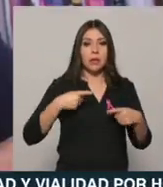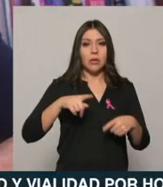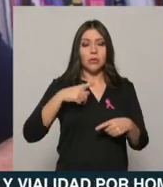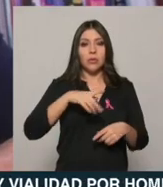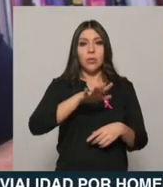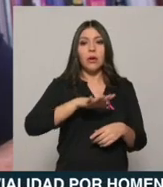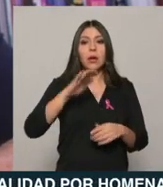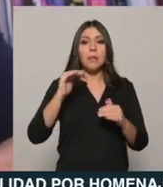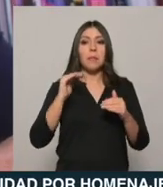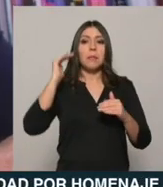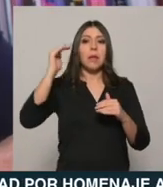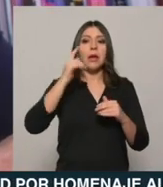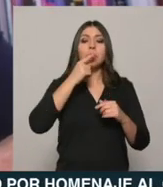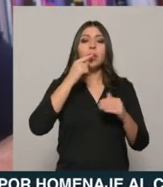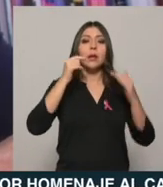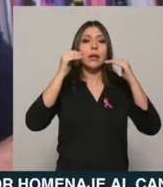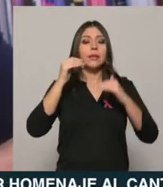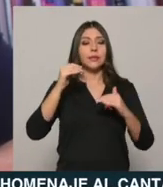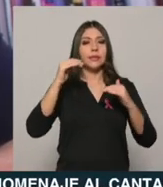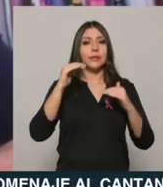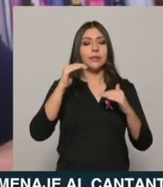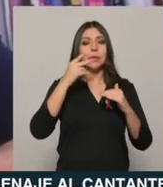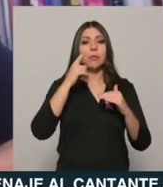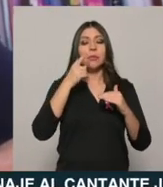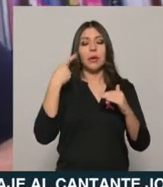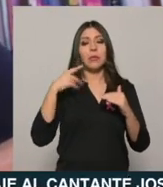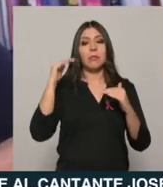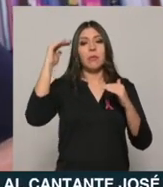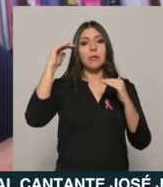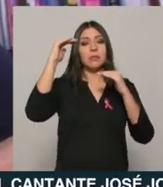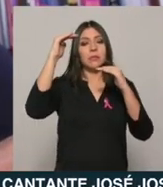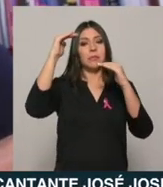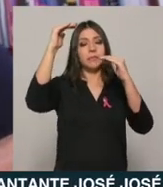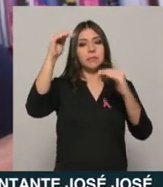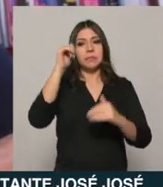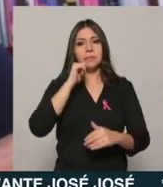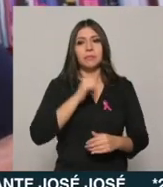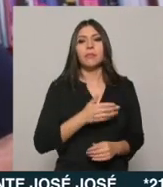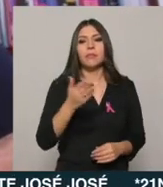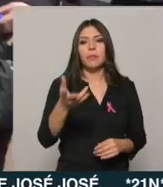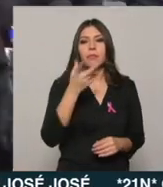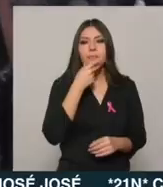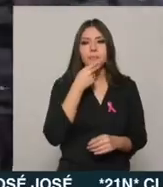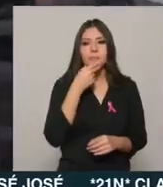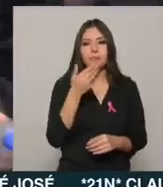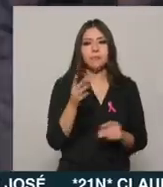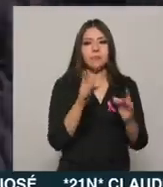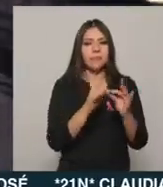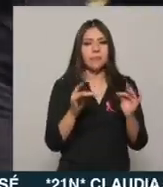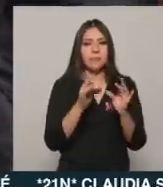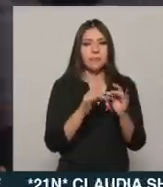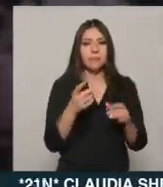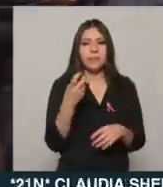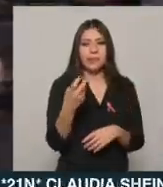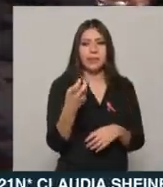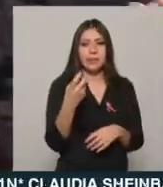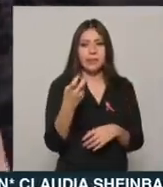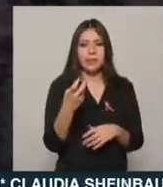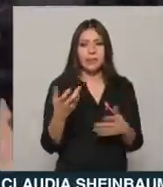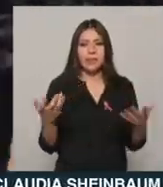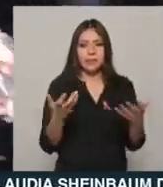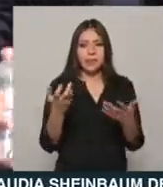Hidalgo, segundo superintendente de la Universidad de la Policía de la Ciudad de México, menciona que este tipo de modelos